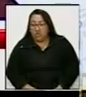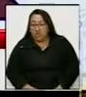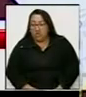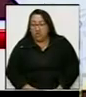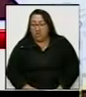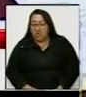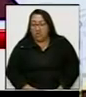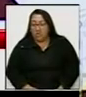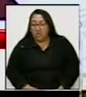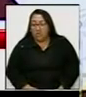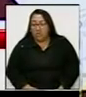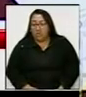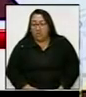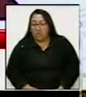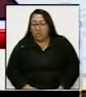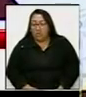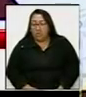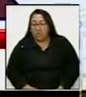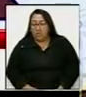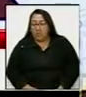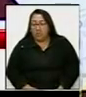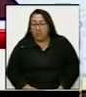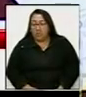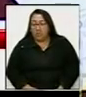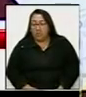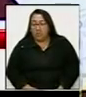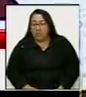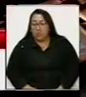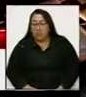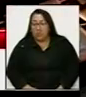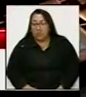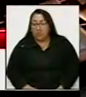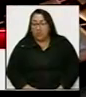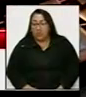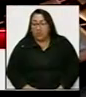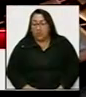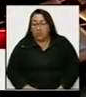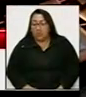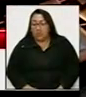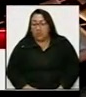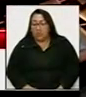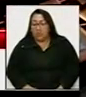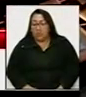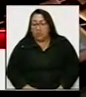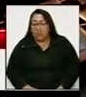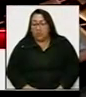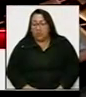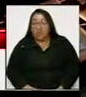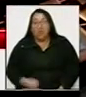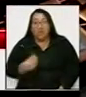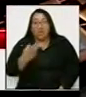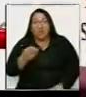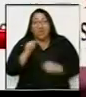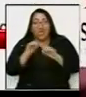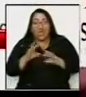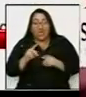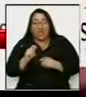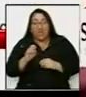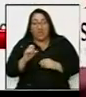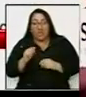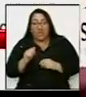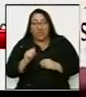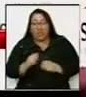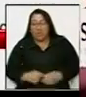debido adjunto? Por favor, le alcanza. Y bueno, yo más bien he hecho alcanzar a la secretaría técnica